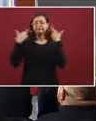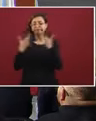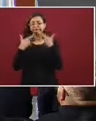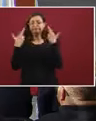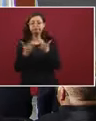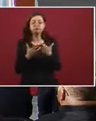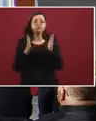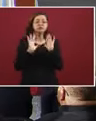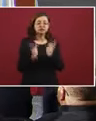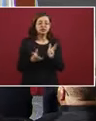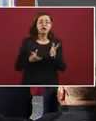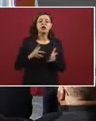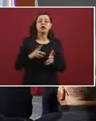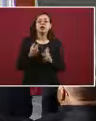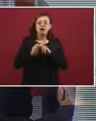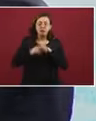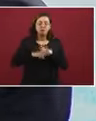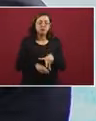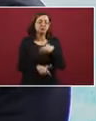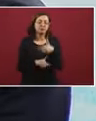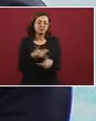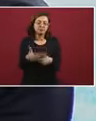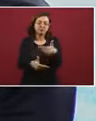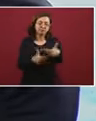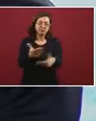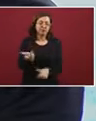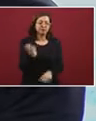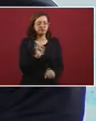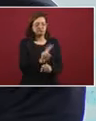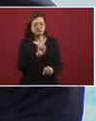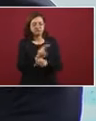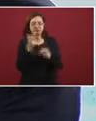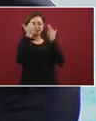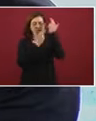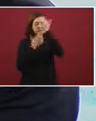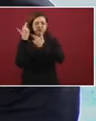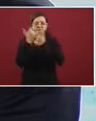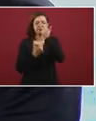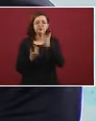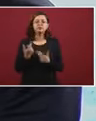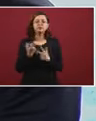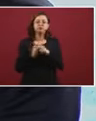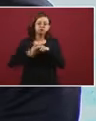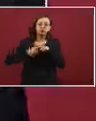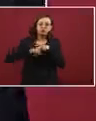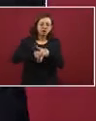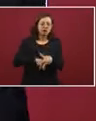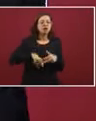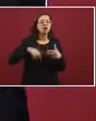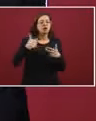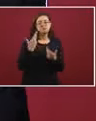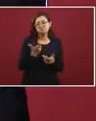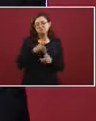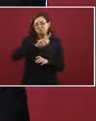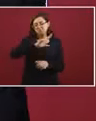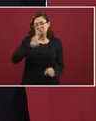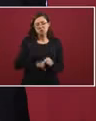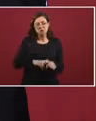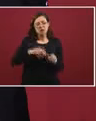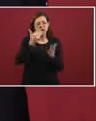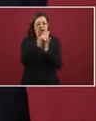reestablecimos un protocolo para realizar las verificaciones. Iniciamos nosotros la verificación normal de acuerdo a las